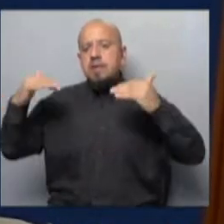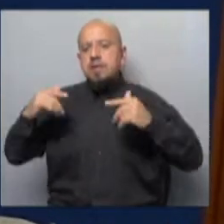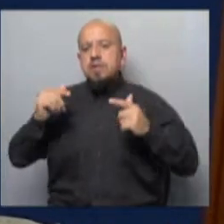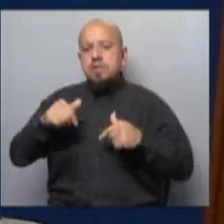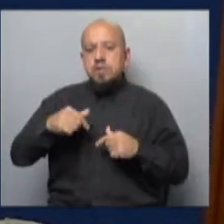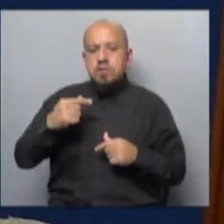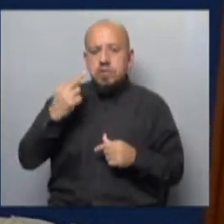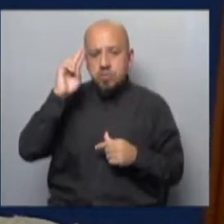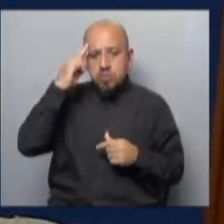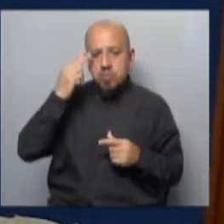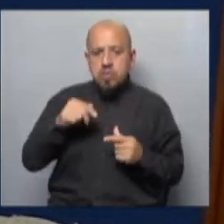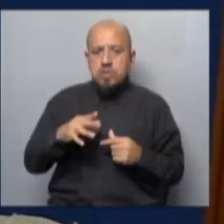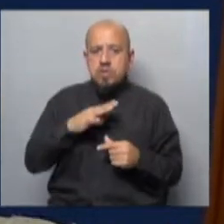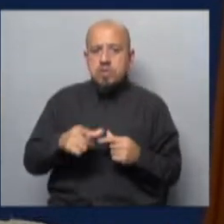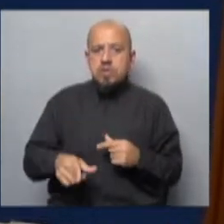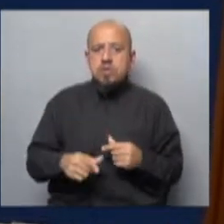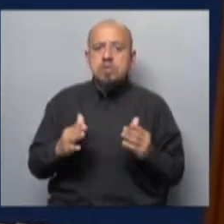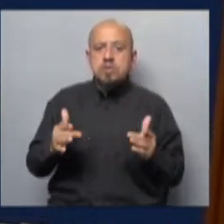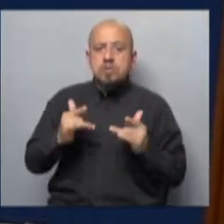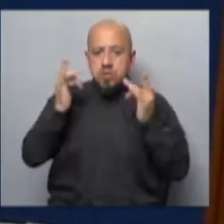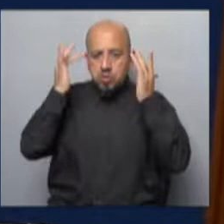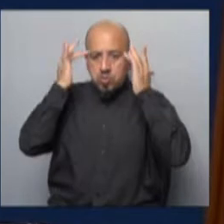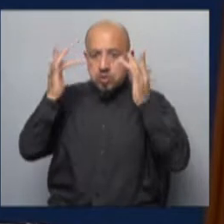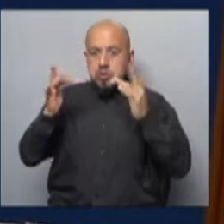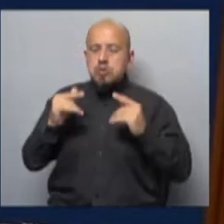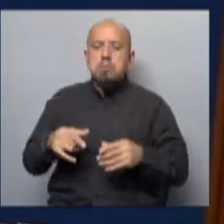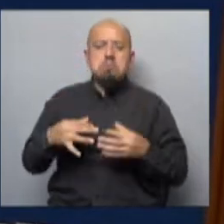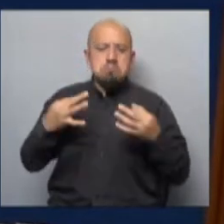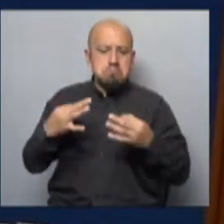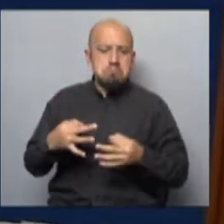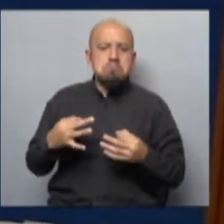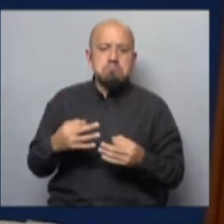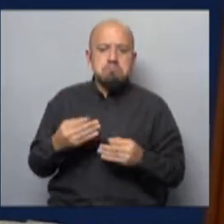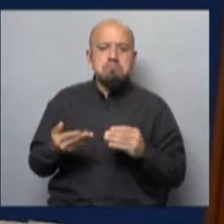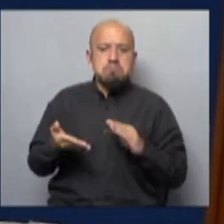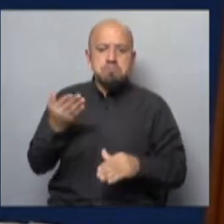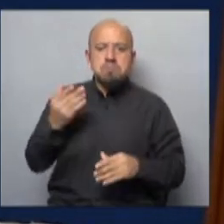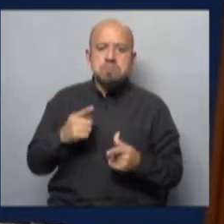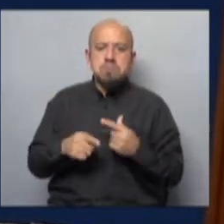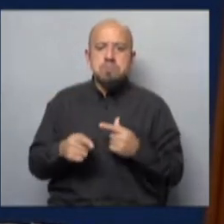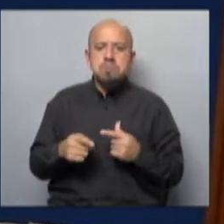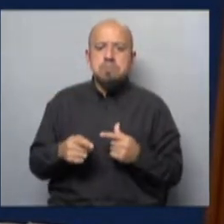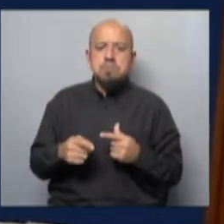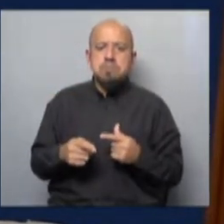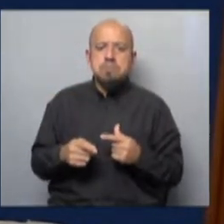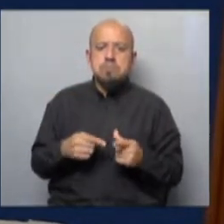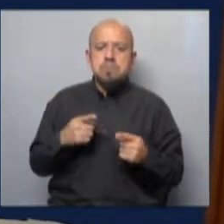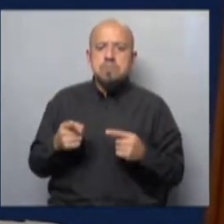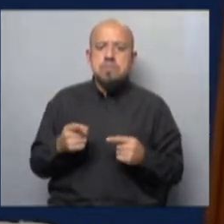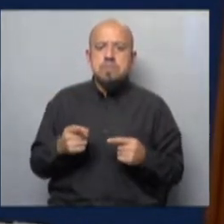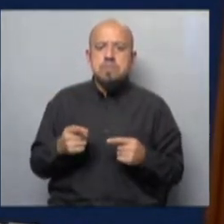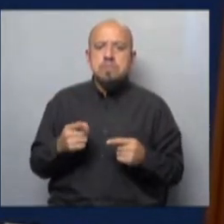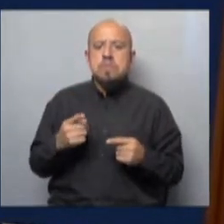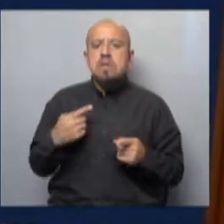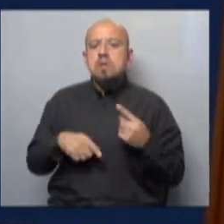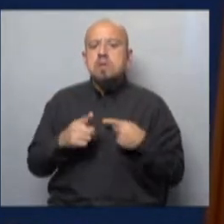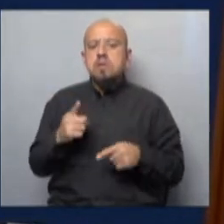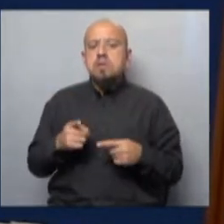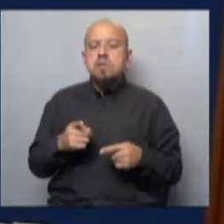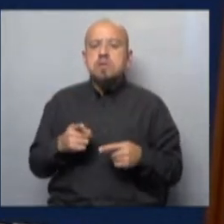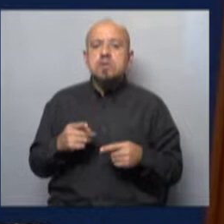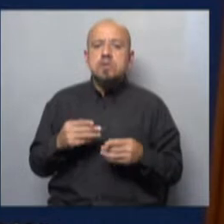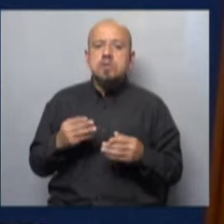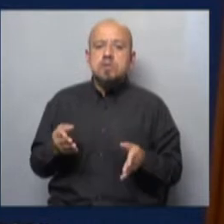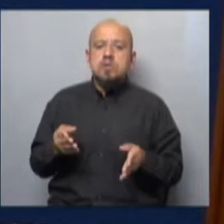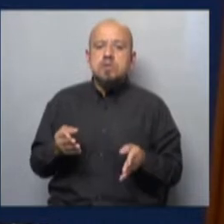uruguay digamos tiene un nivel educativo alto y en ese sentido digamos uno de los desafíos que presentan